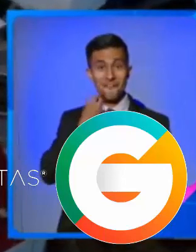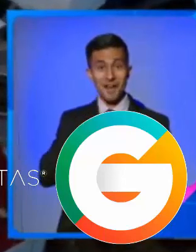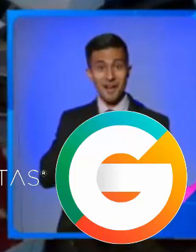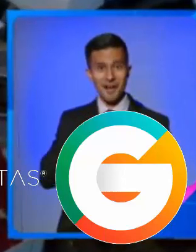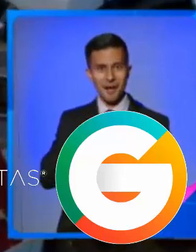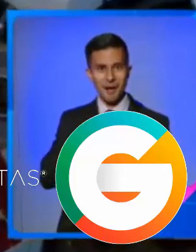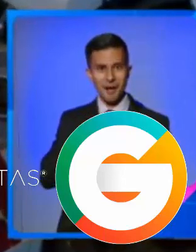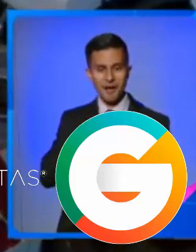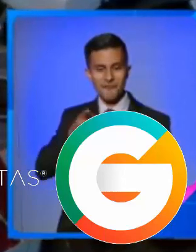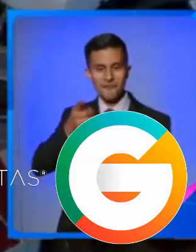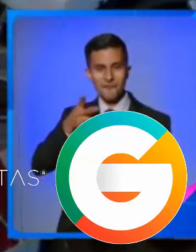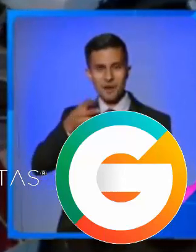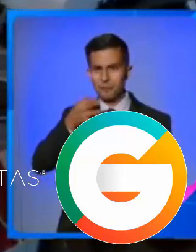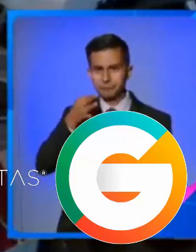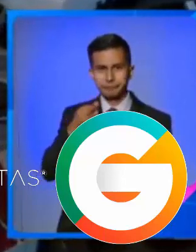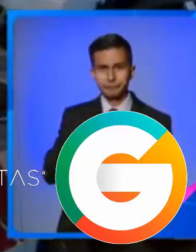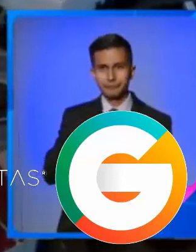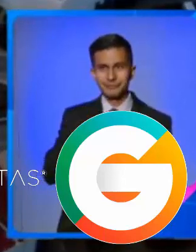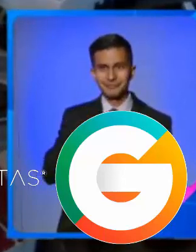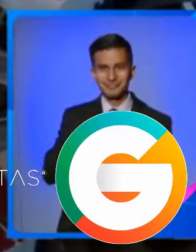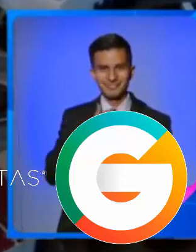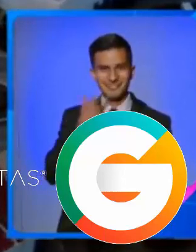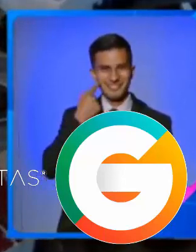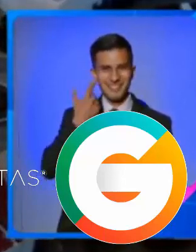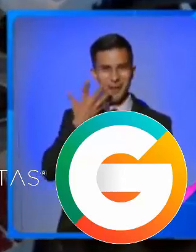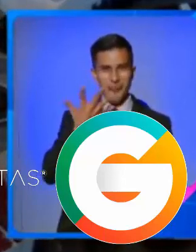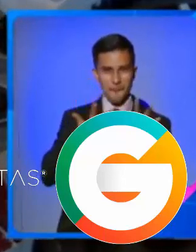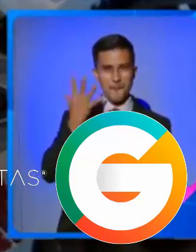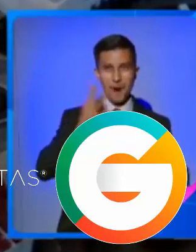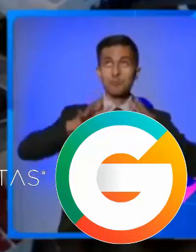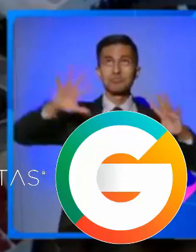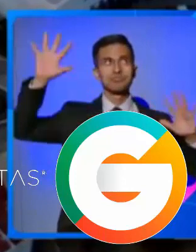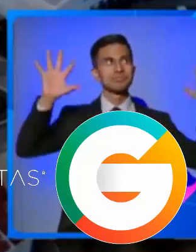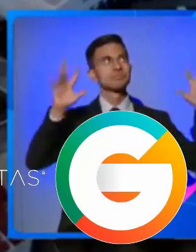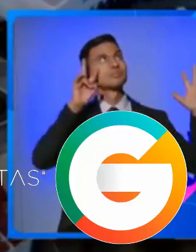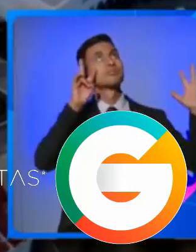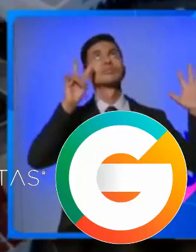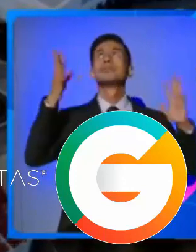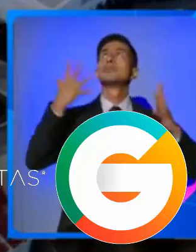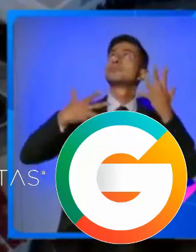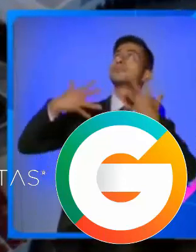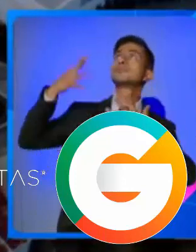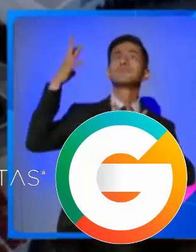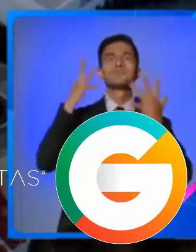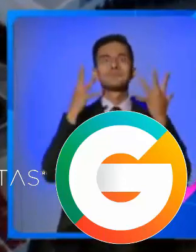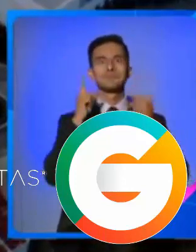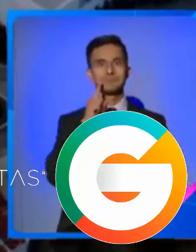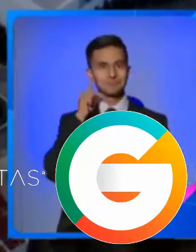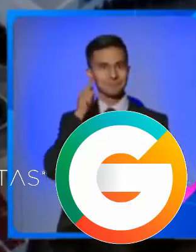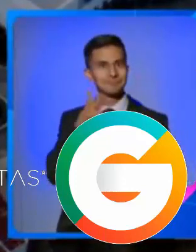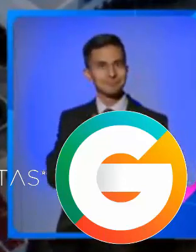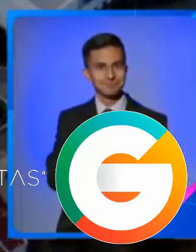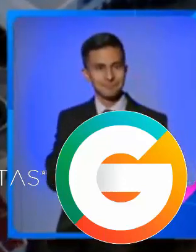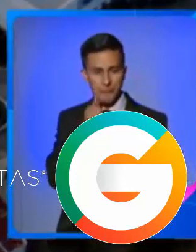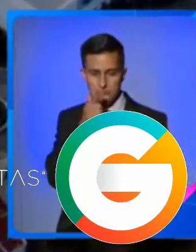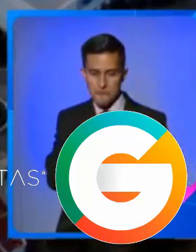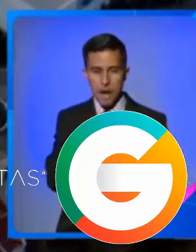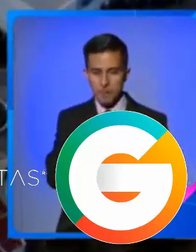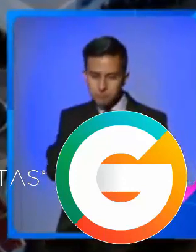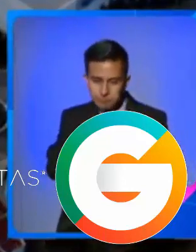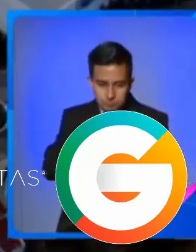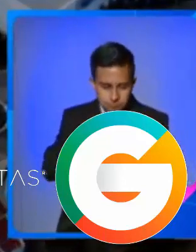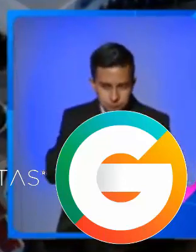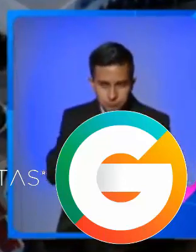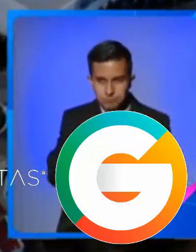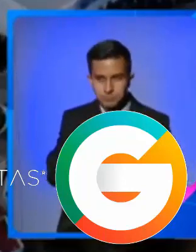Si gustan, extender sus brazos para que vean cómo funcionan estas videocámaras. Ahí estamos